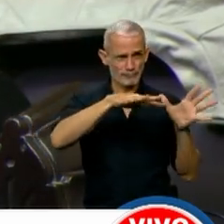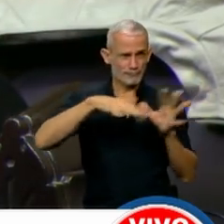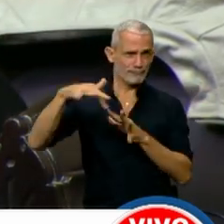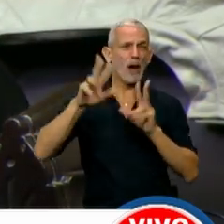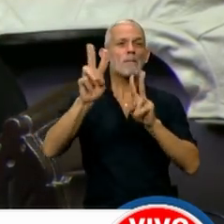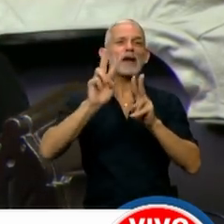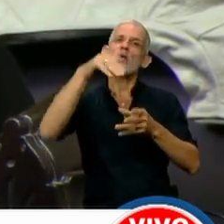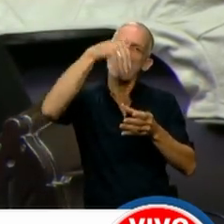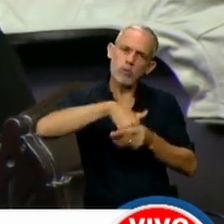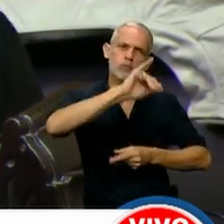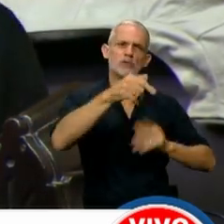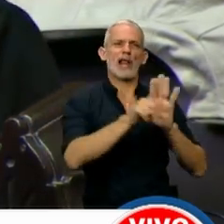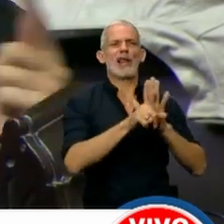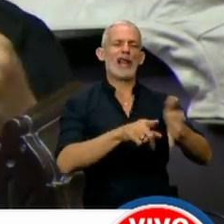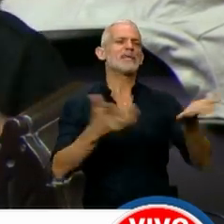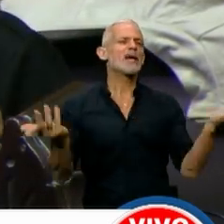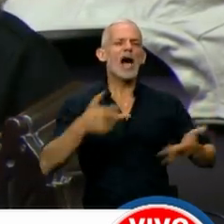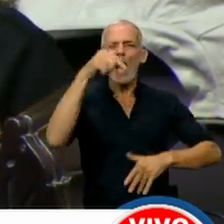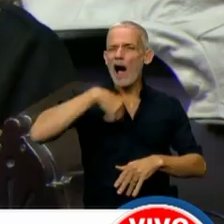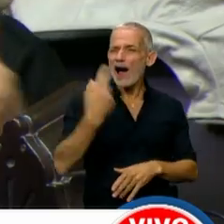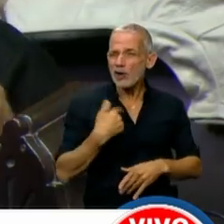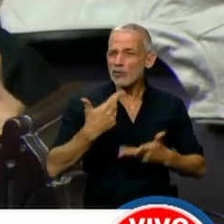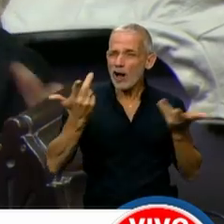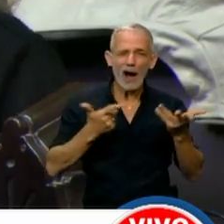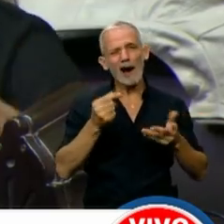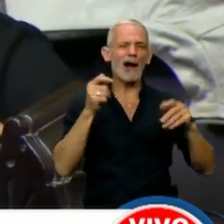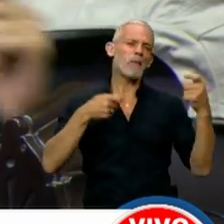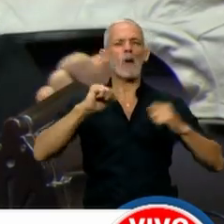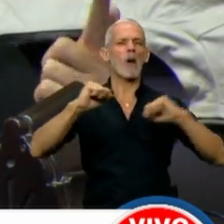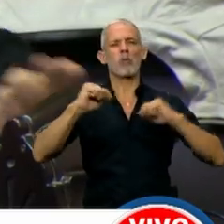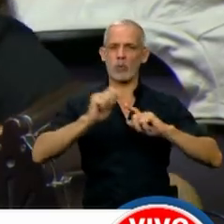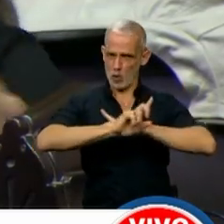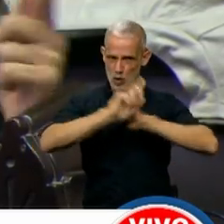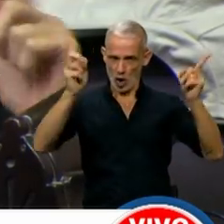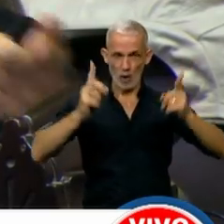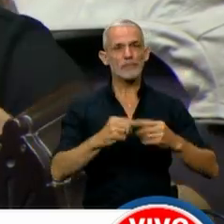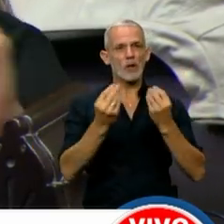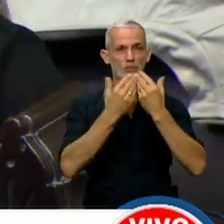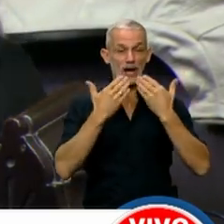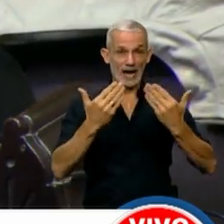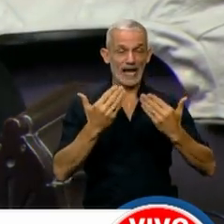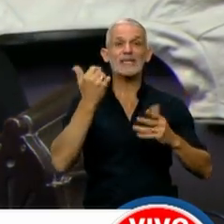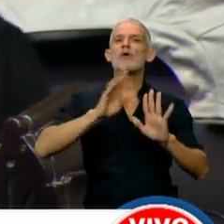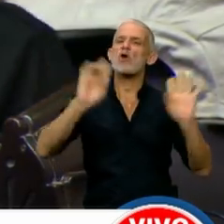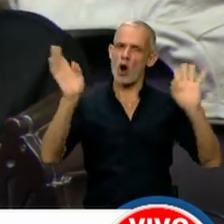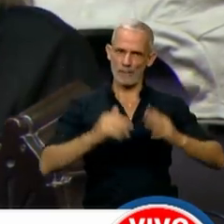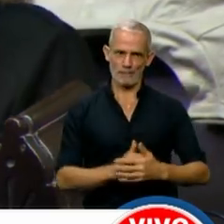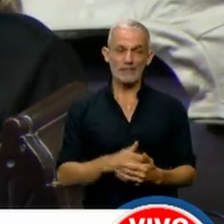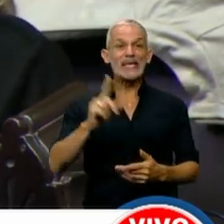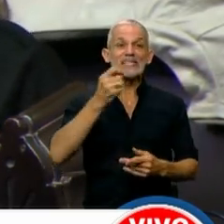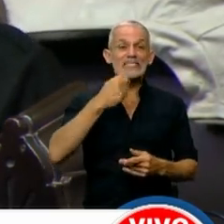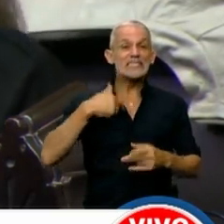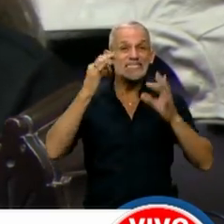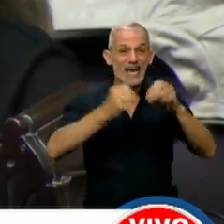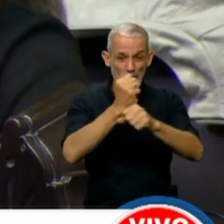peronismo le votaba las leyes así que a nosotros con esa chicana no muchas gracias pero no si